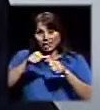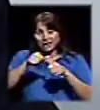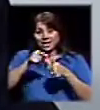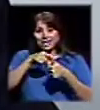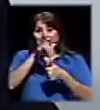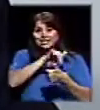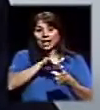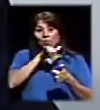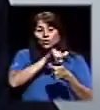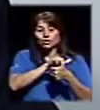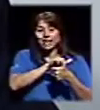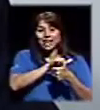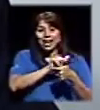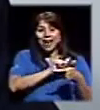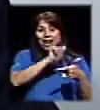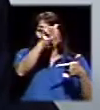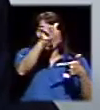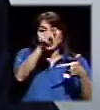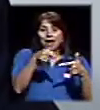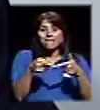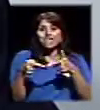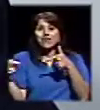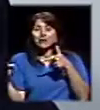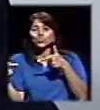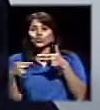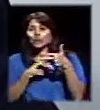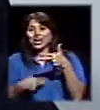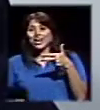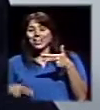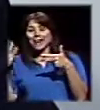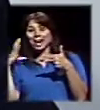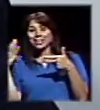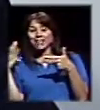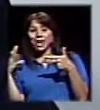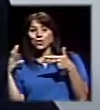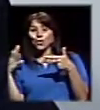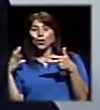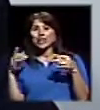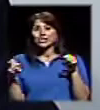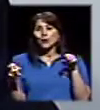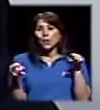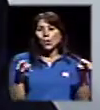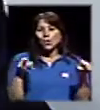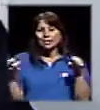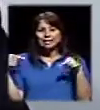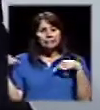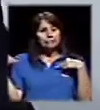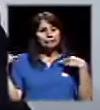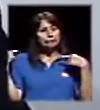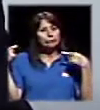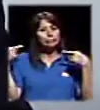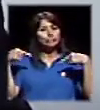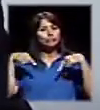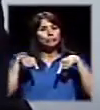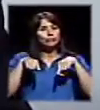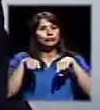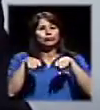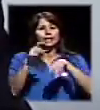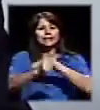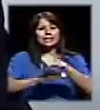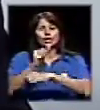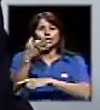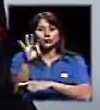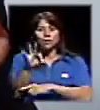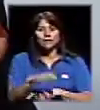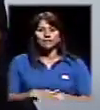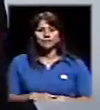José-Alajuela versus el eje Heredia-Cartago va a ser una constante casi a lo largo del siglo XIX,